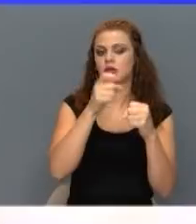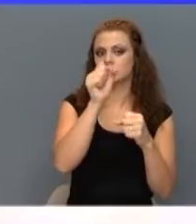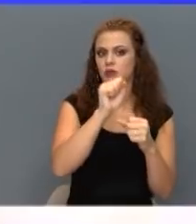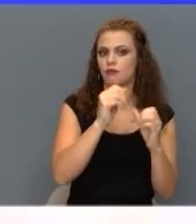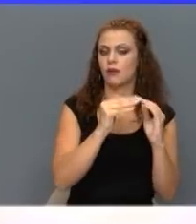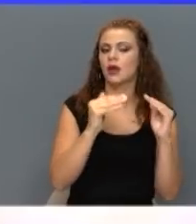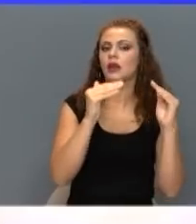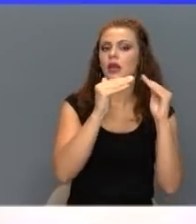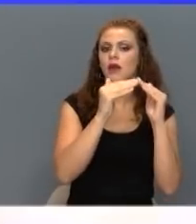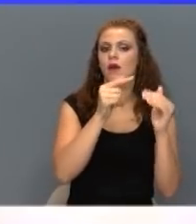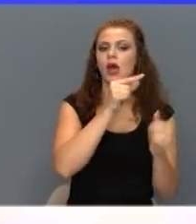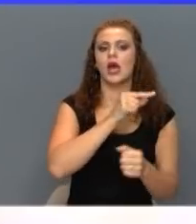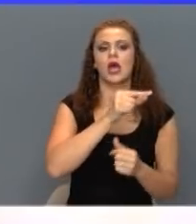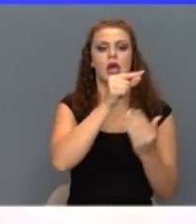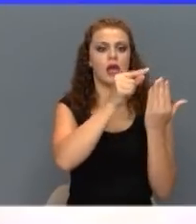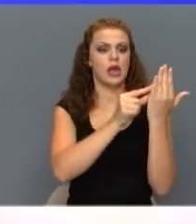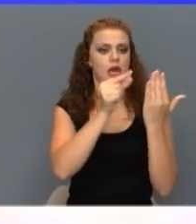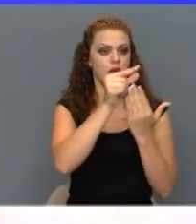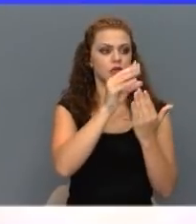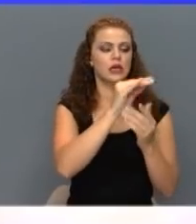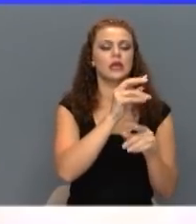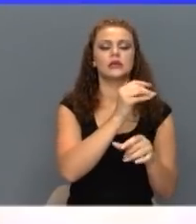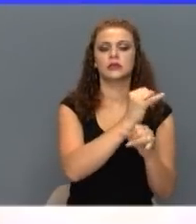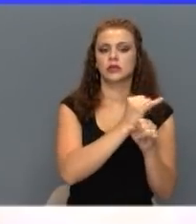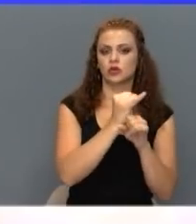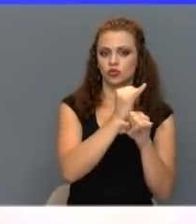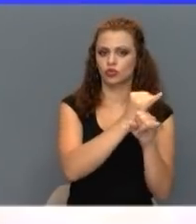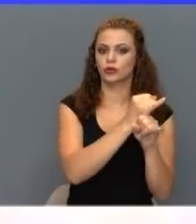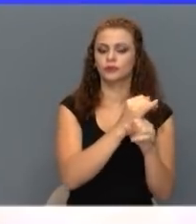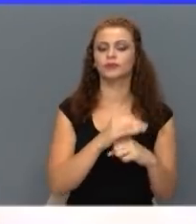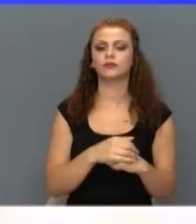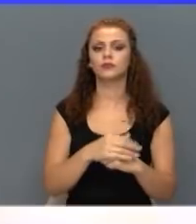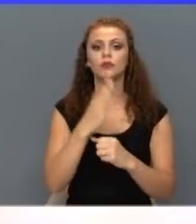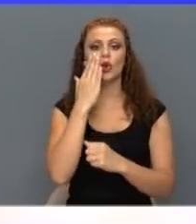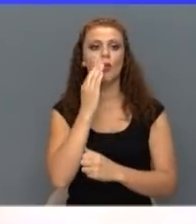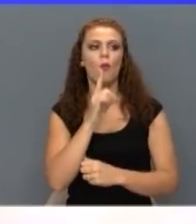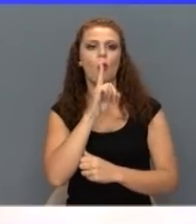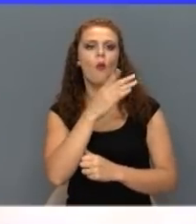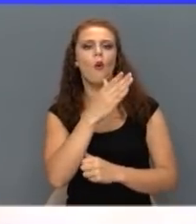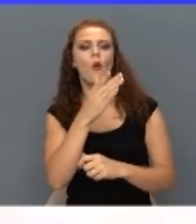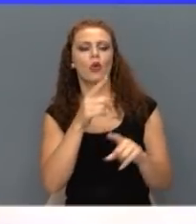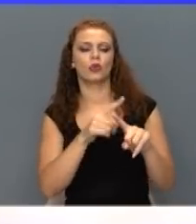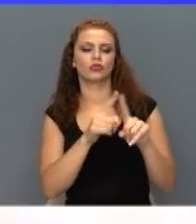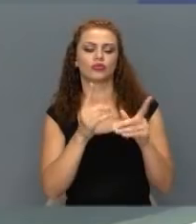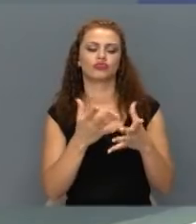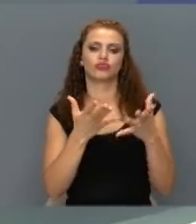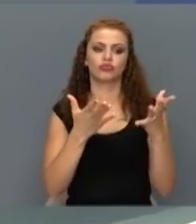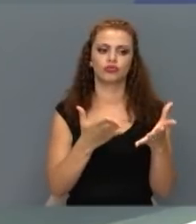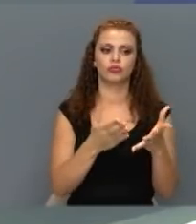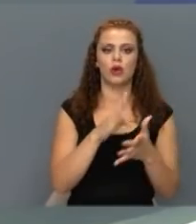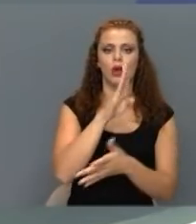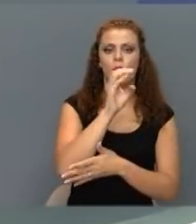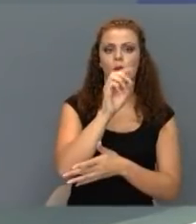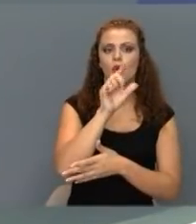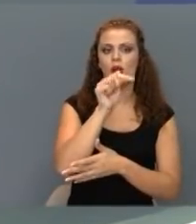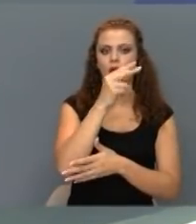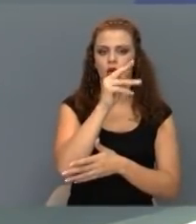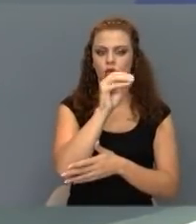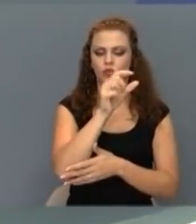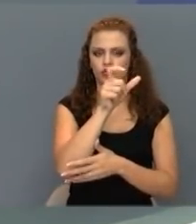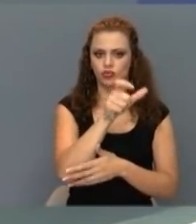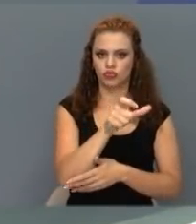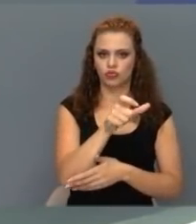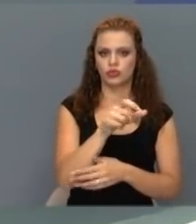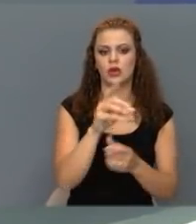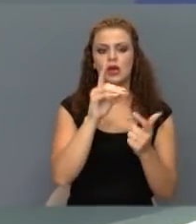nivel gerencial a nivel institucional porque una cosa es que bolaños davis